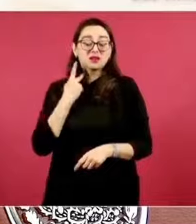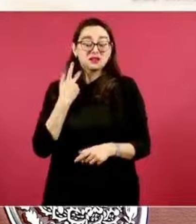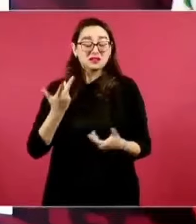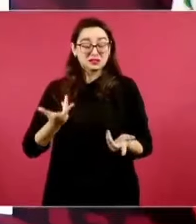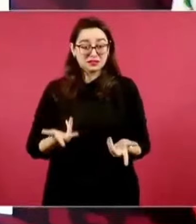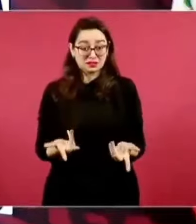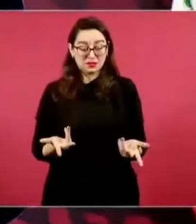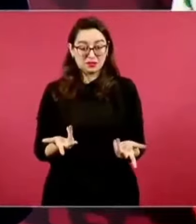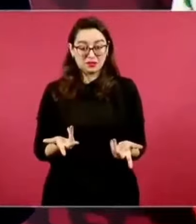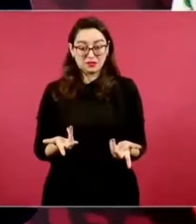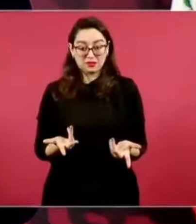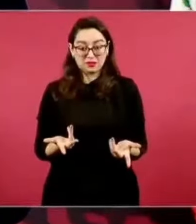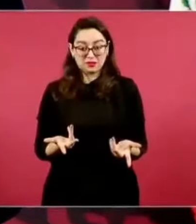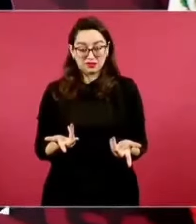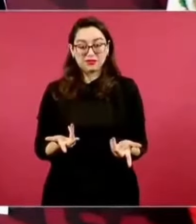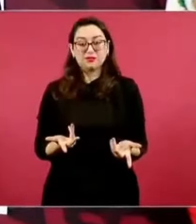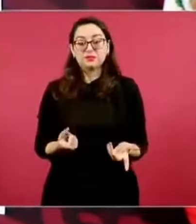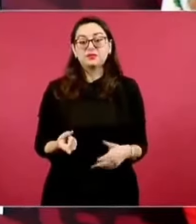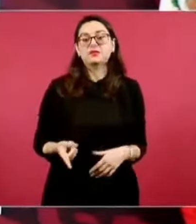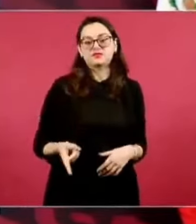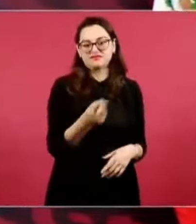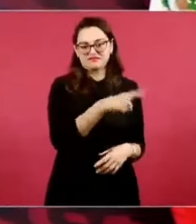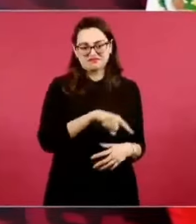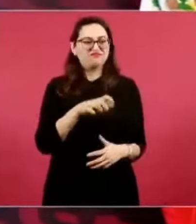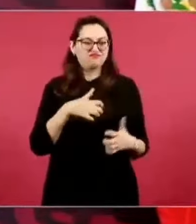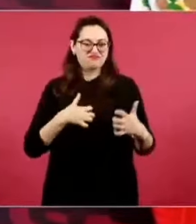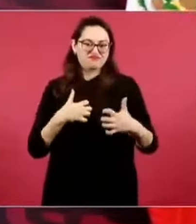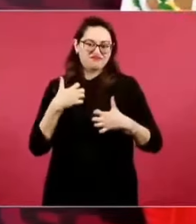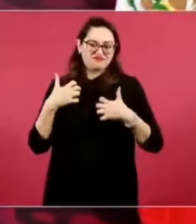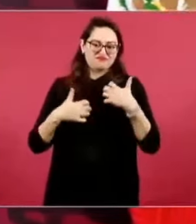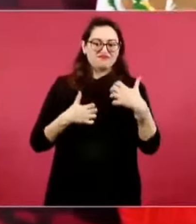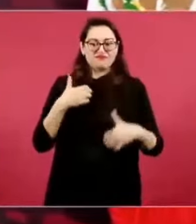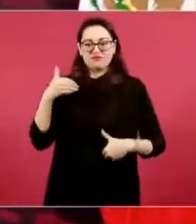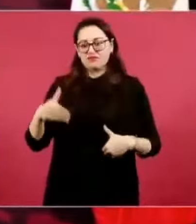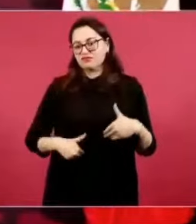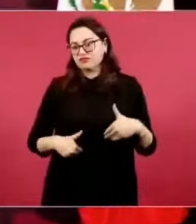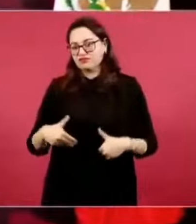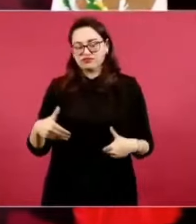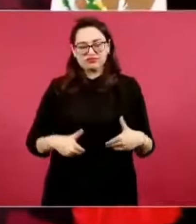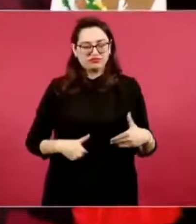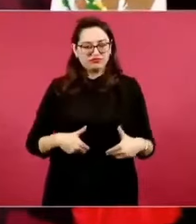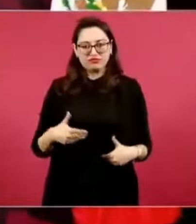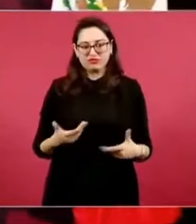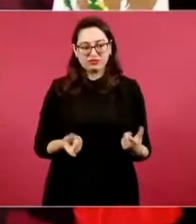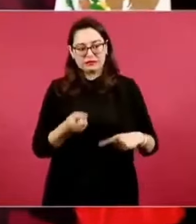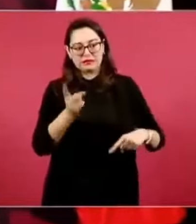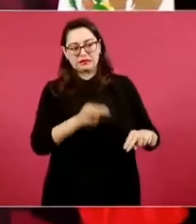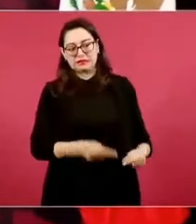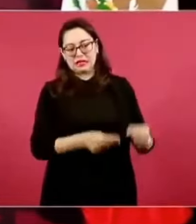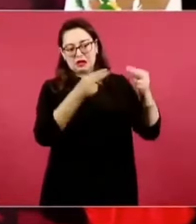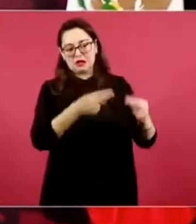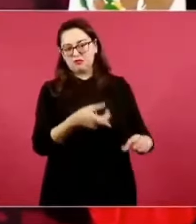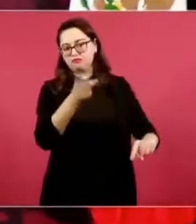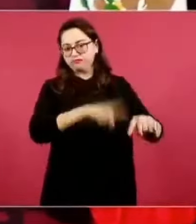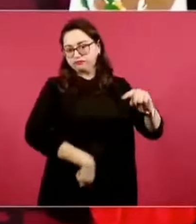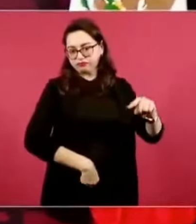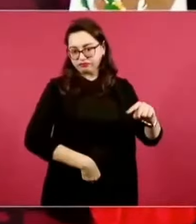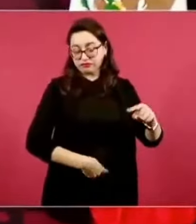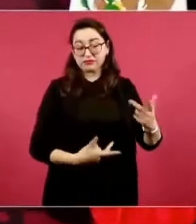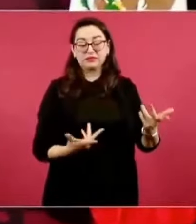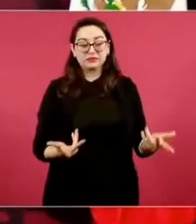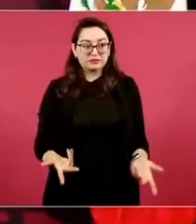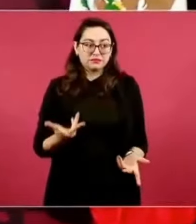políticos están pues inconformes con todo lo que estamos haciendo para atender